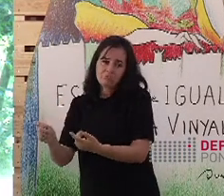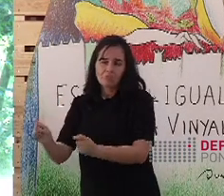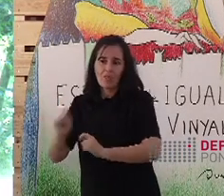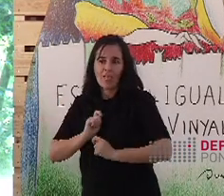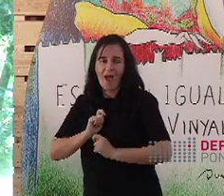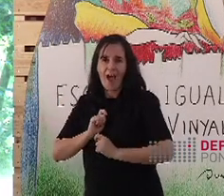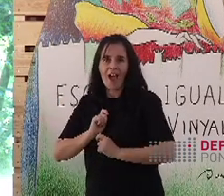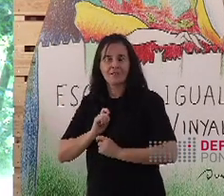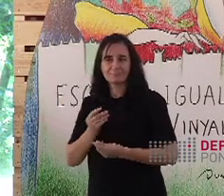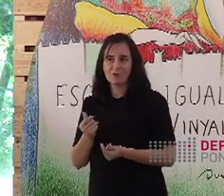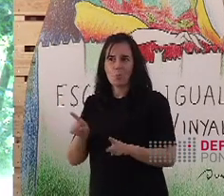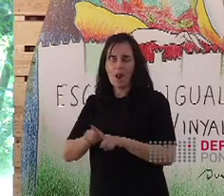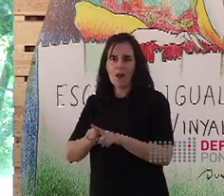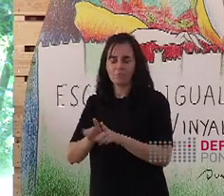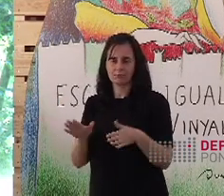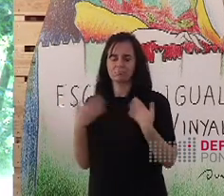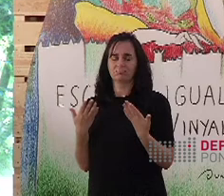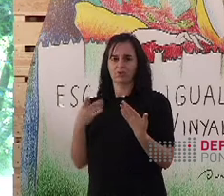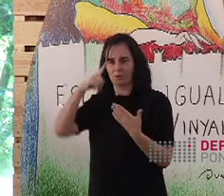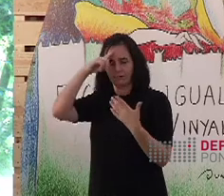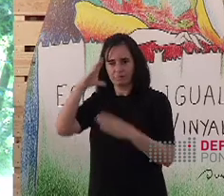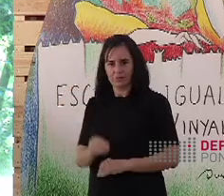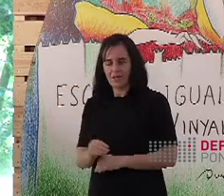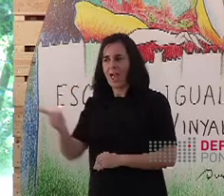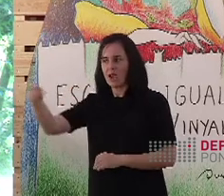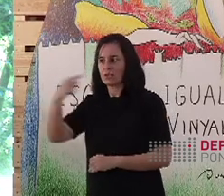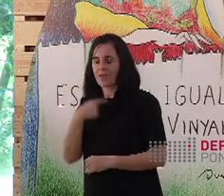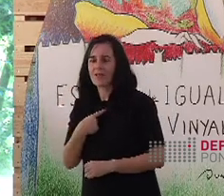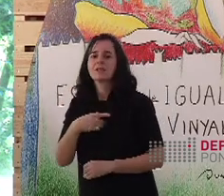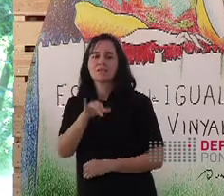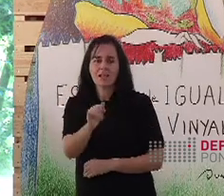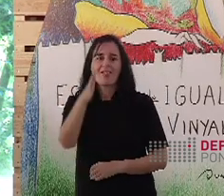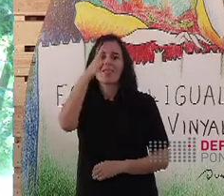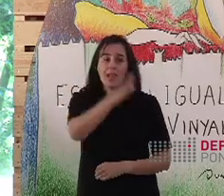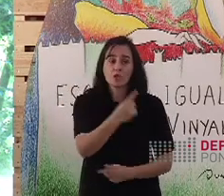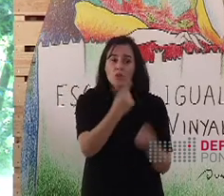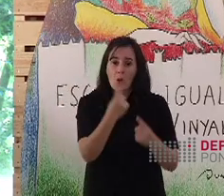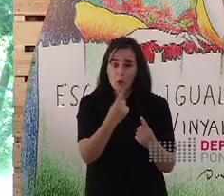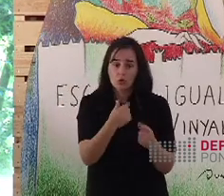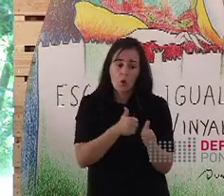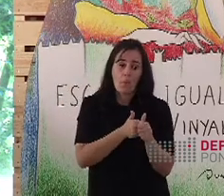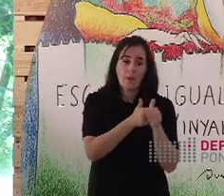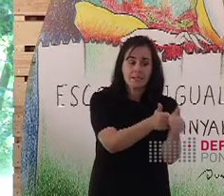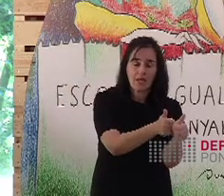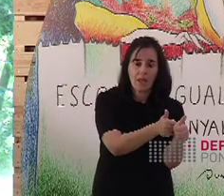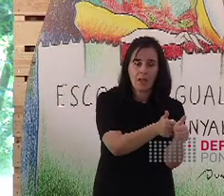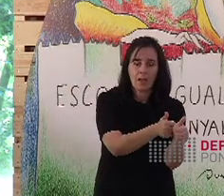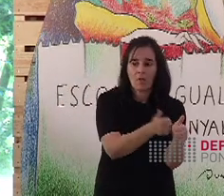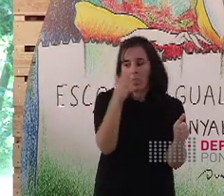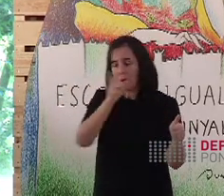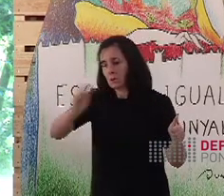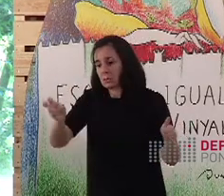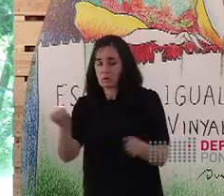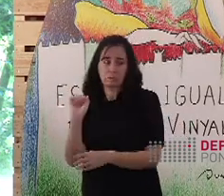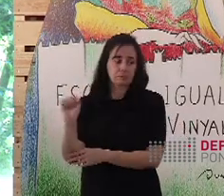bueno, moi impactante que che digan que efectivamente hai delitos que se persiguen e outros delitos que non se